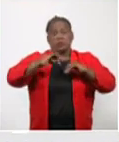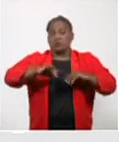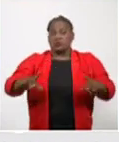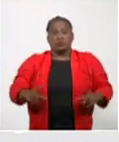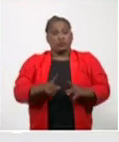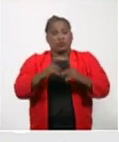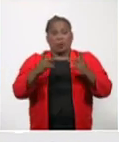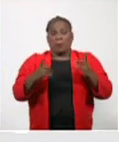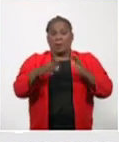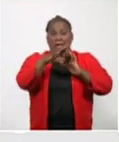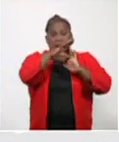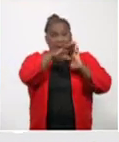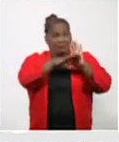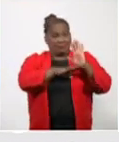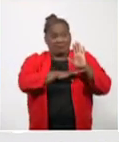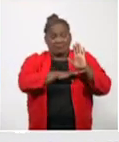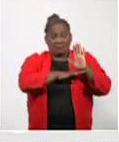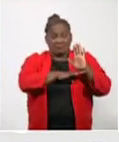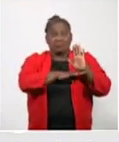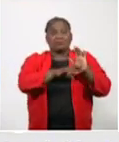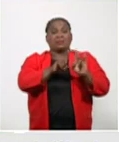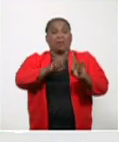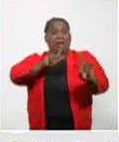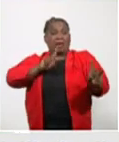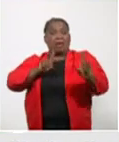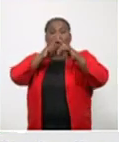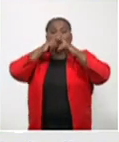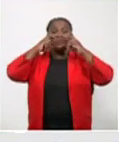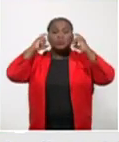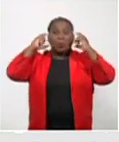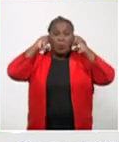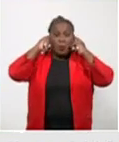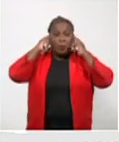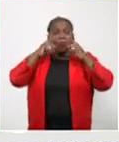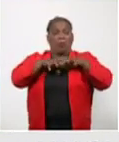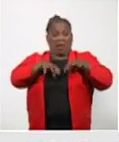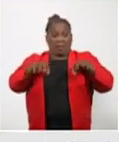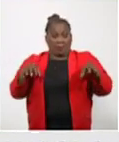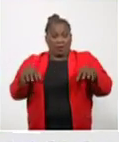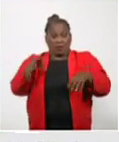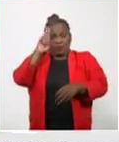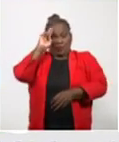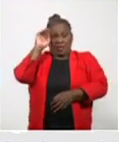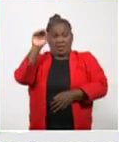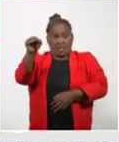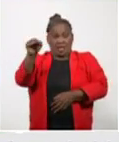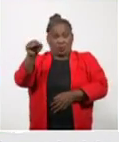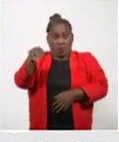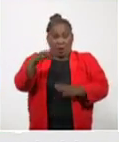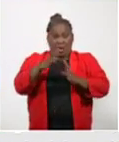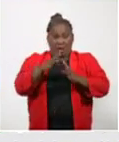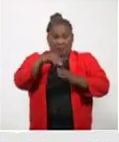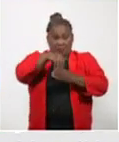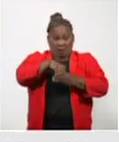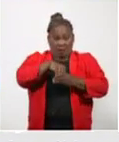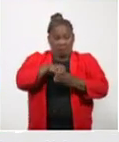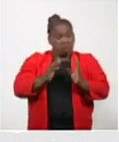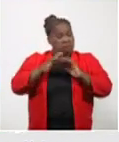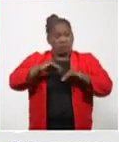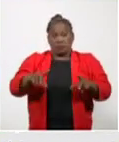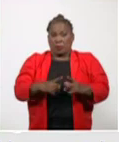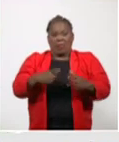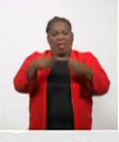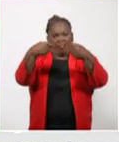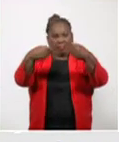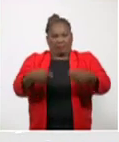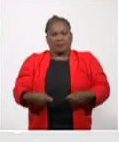todas las casos las medidas que estaban establecidas de aislamiento, de ingreso, era un ingreso domiciliario, pues se decidió y